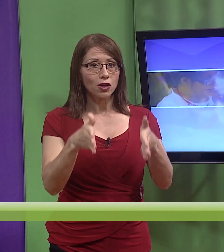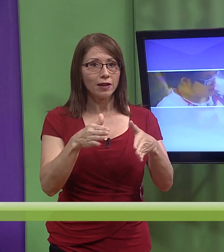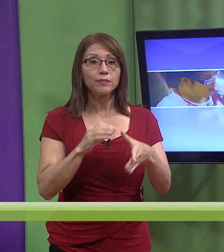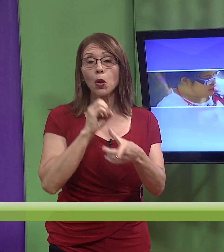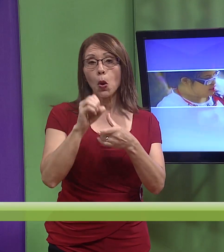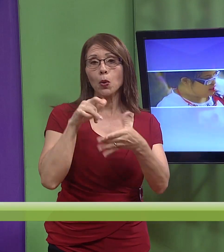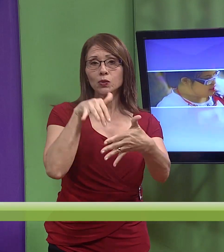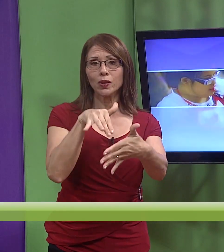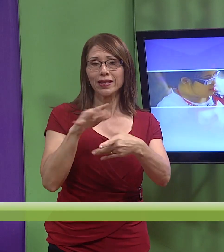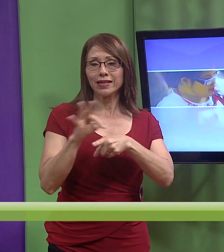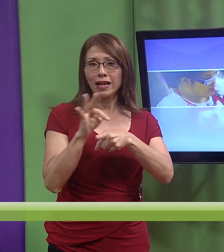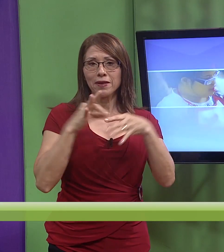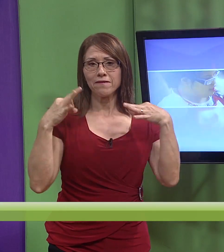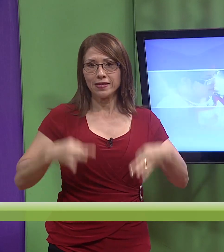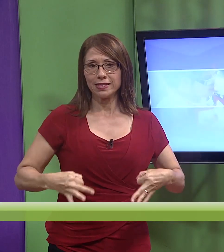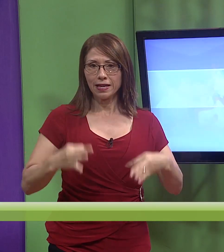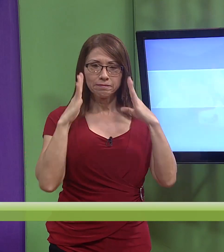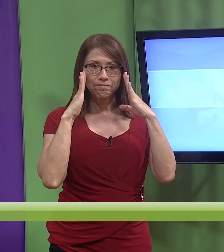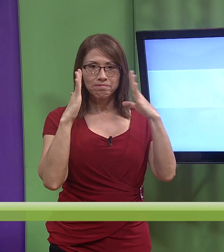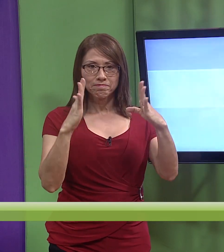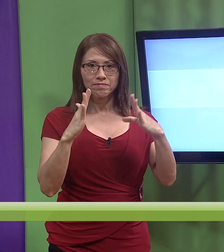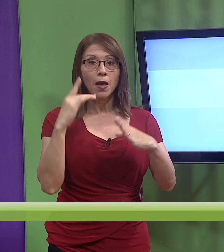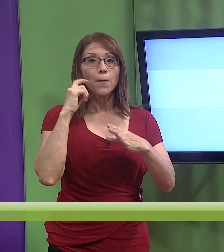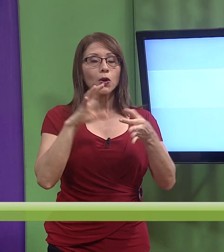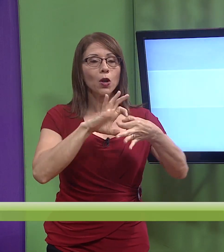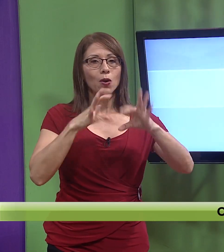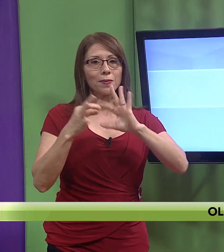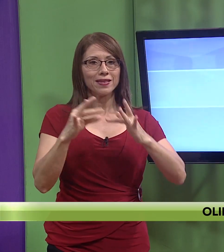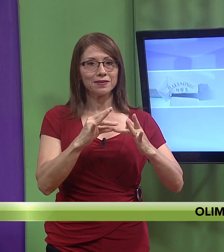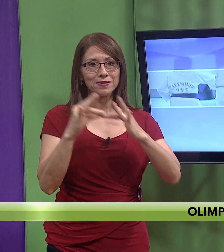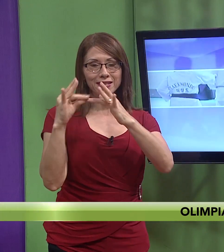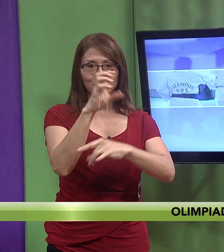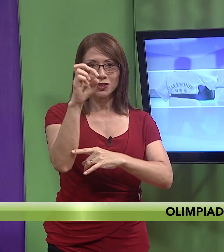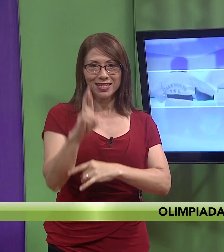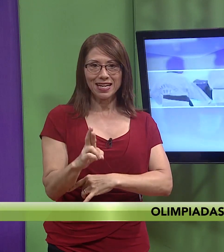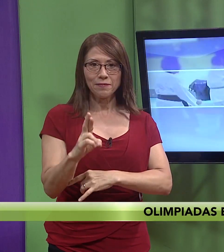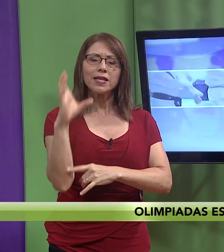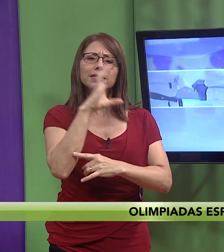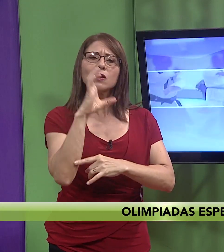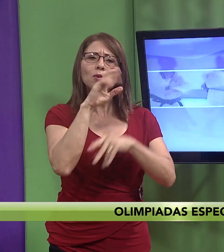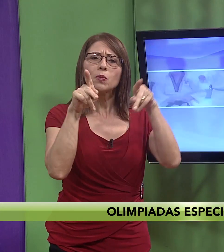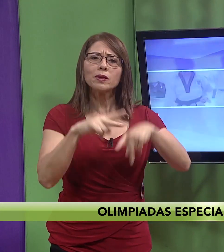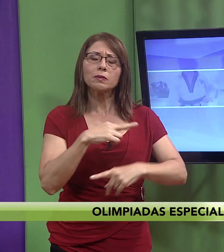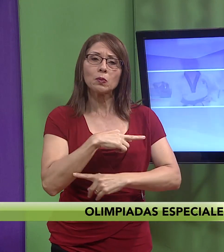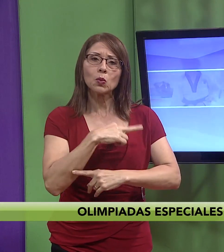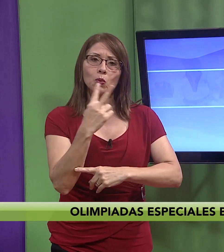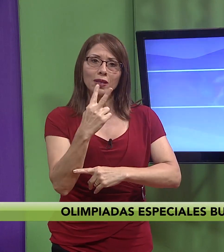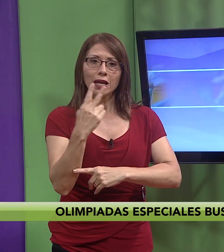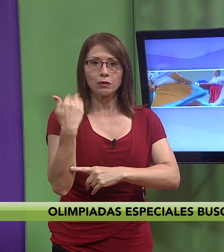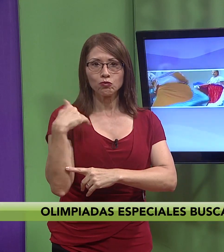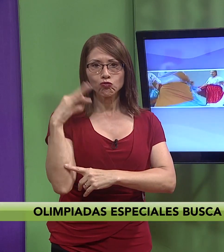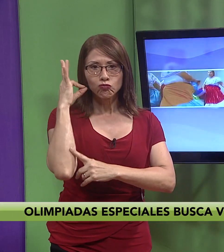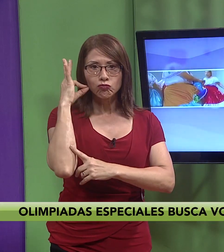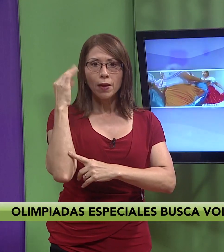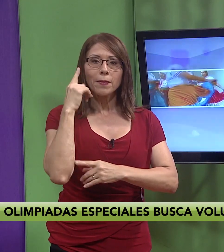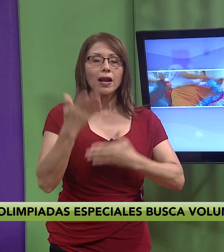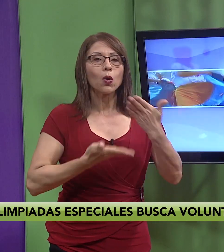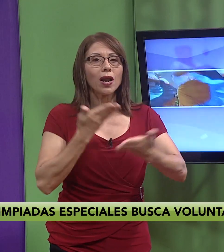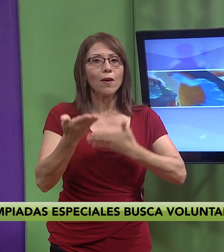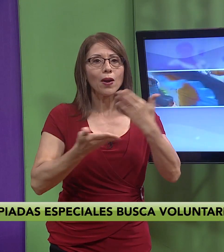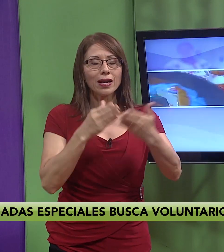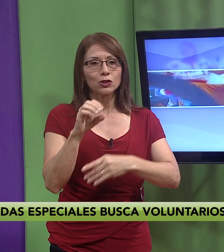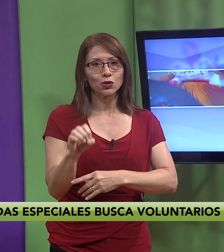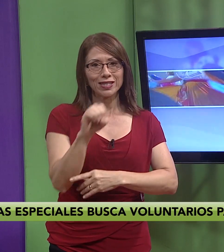estudiante De terapia física Preste atención Porque Olimpiadas Especiales Costa Rica Está buscando A un voluntario O voluntaria Para